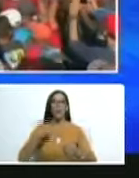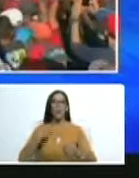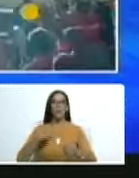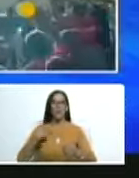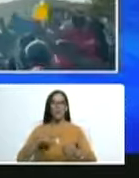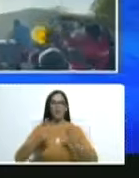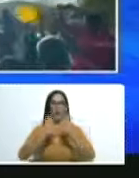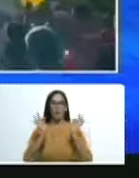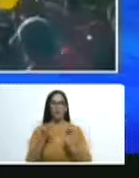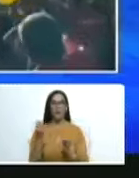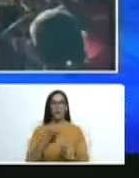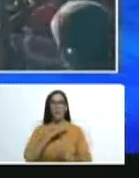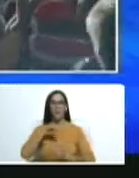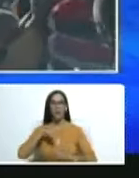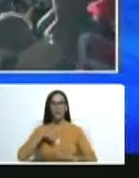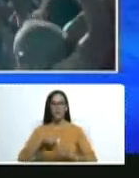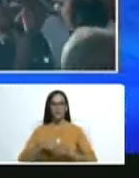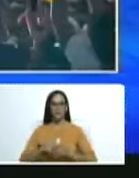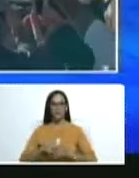como el nuestro.